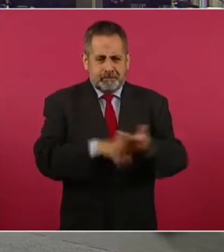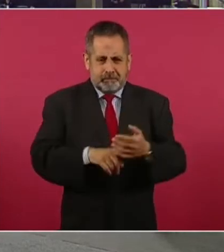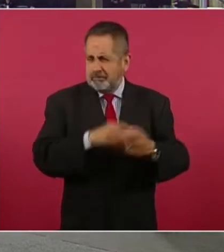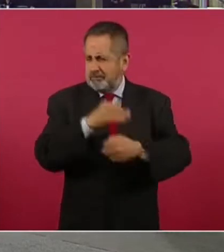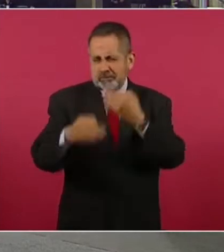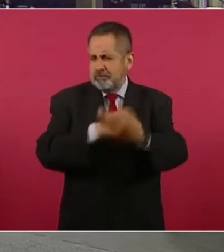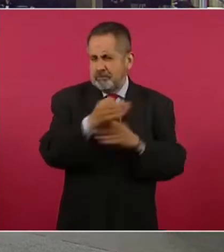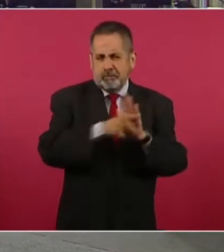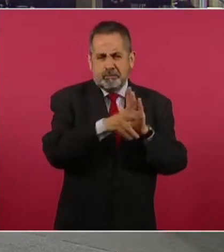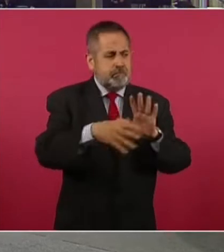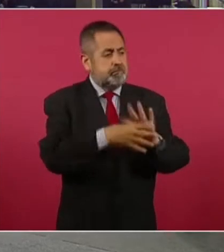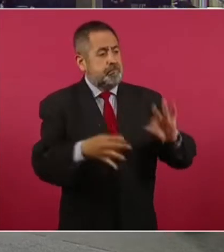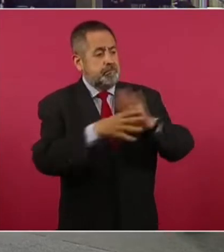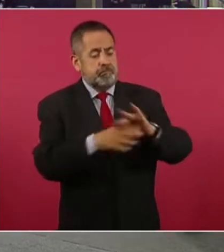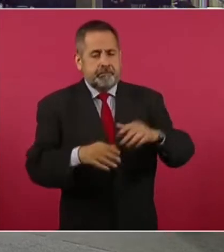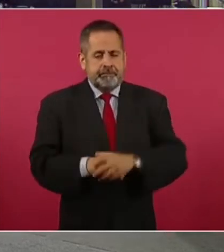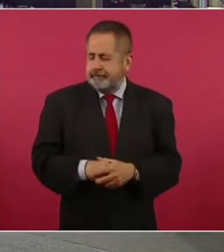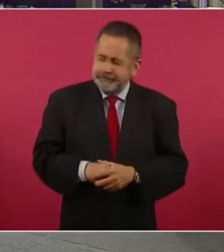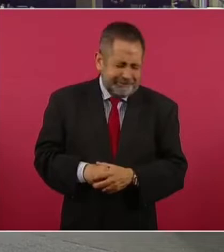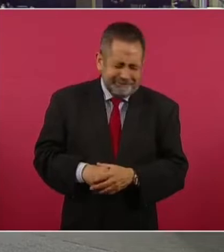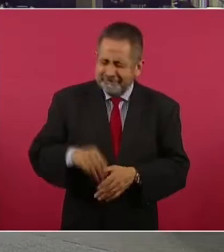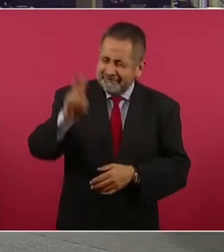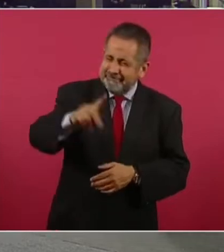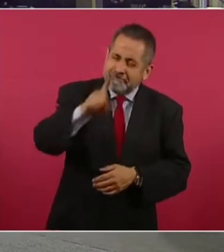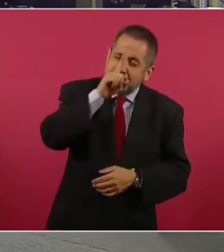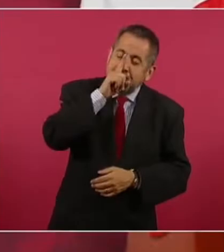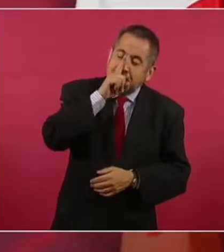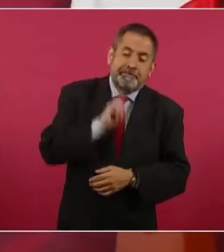Todos. Pues no es cierto.